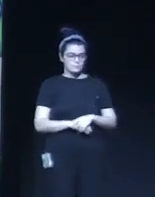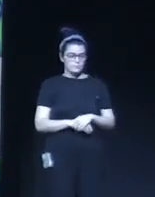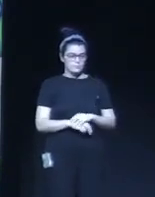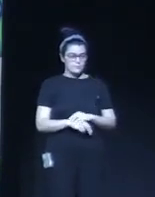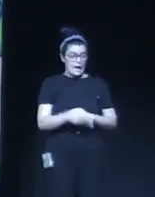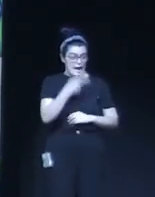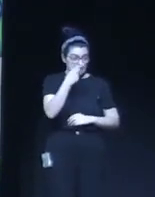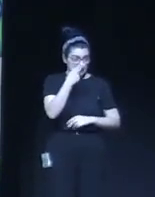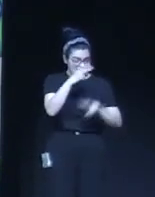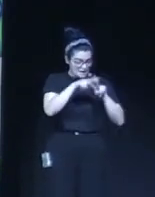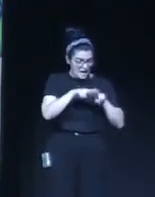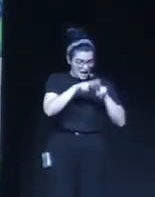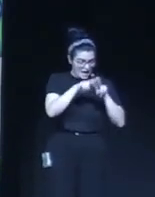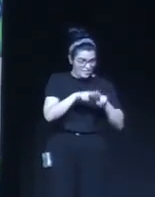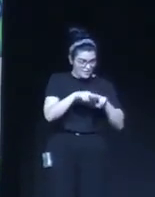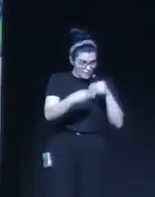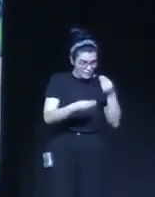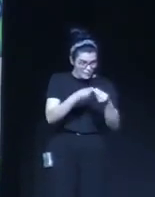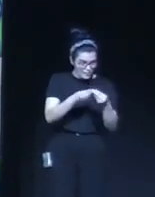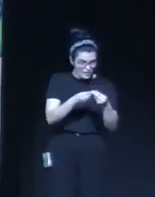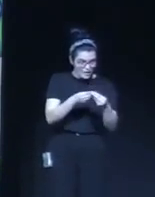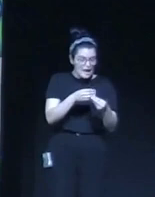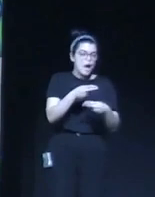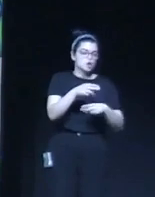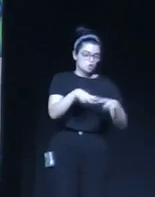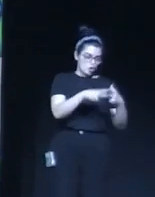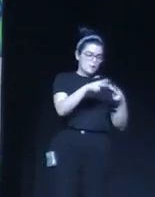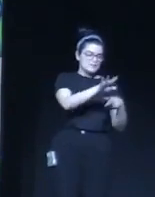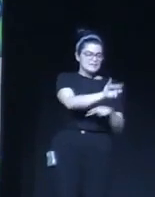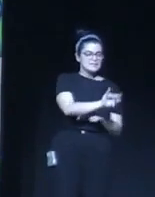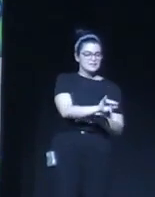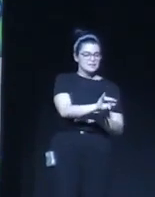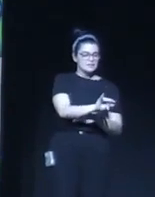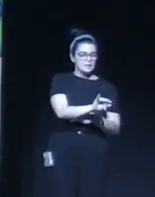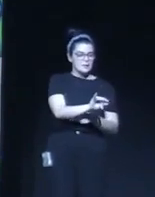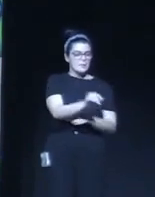hacerlo? Sí, socialmente. ¿Económicamente? No.